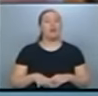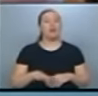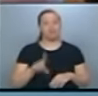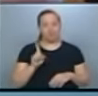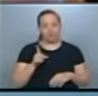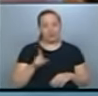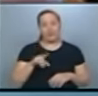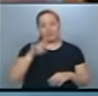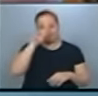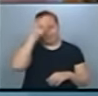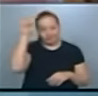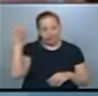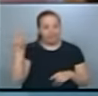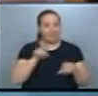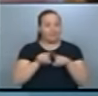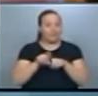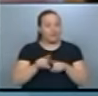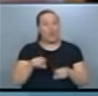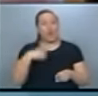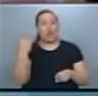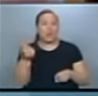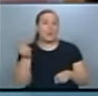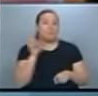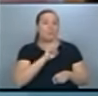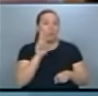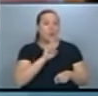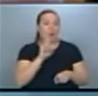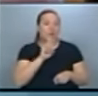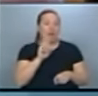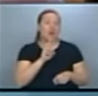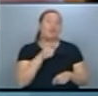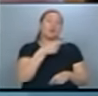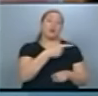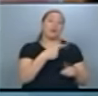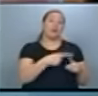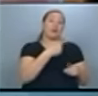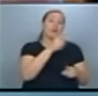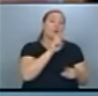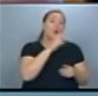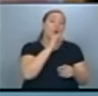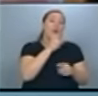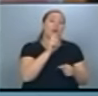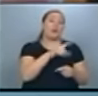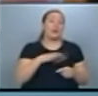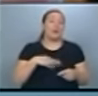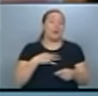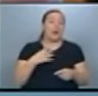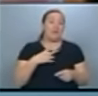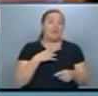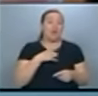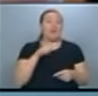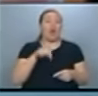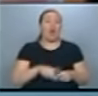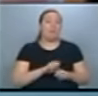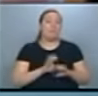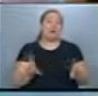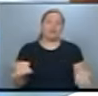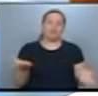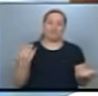Una infidelidad hacia una mujer que hizo muy mediática su vida privada y que ahora le llega una muy mala en el medio de una situación. Sí,